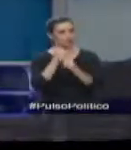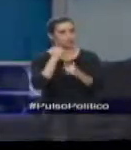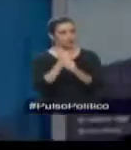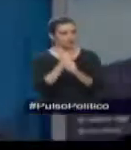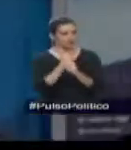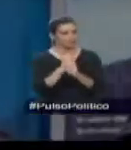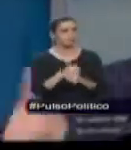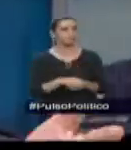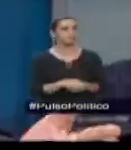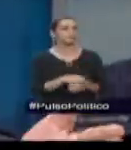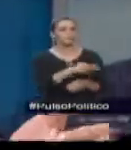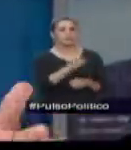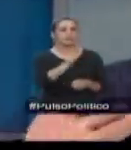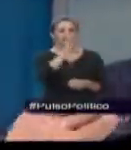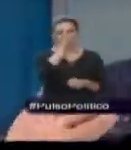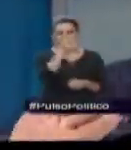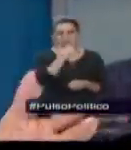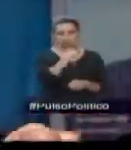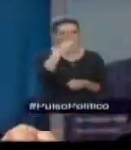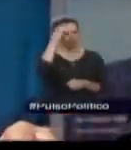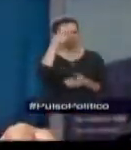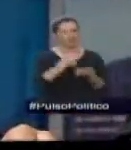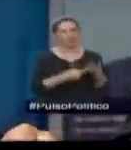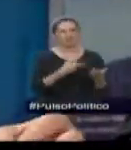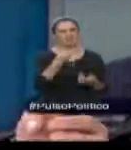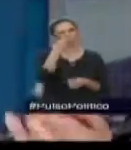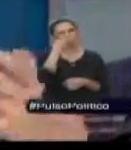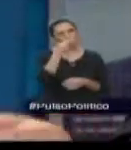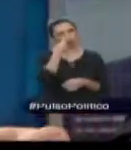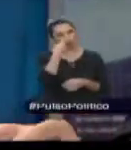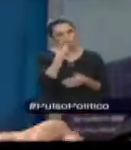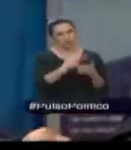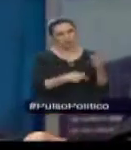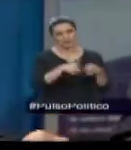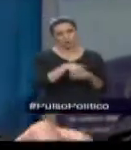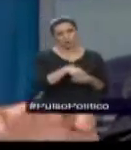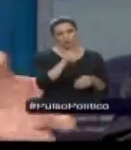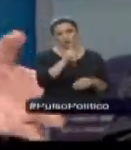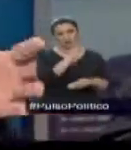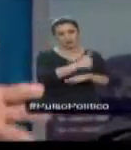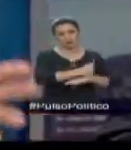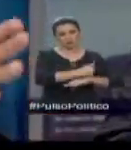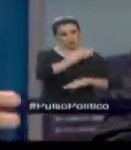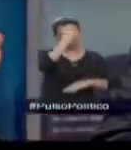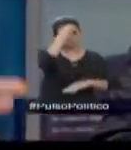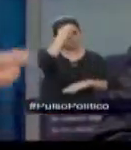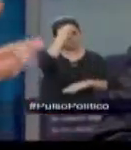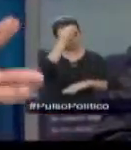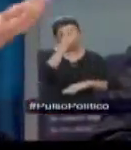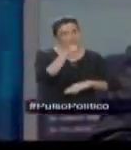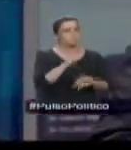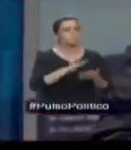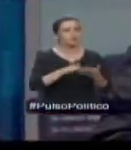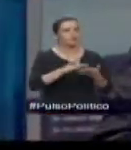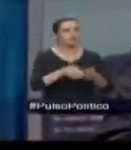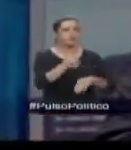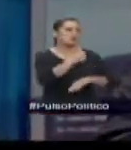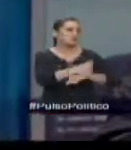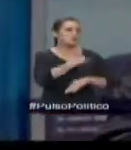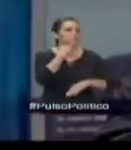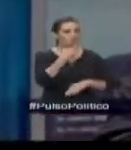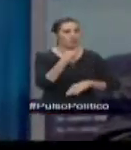trabajadores y siempre me ha parecido una cosa muy curiosa de que una entidad pública conviva en estos dos